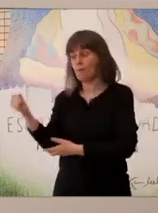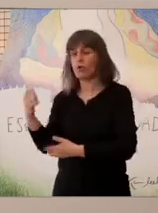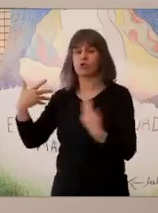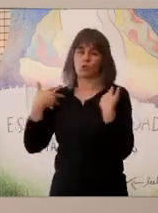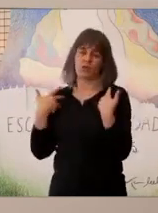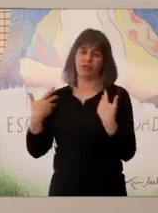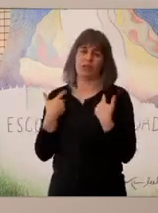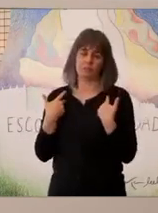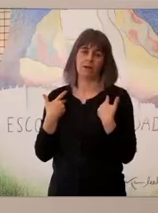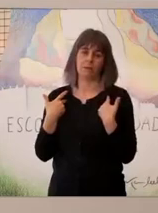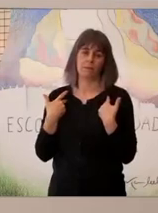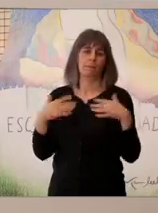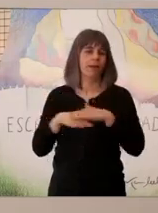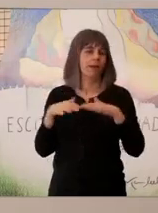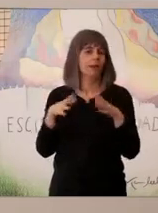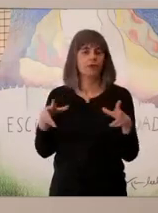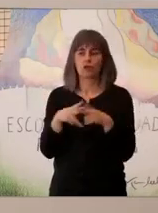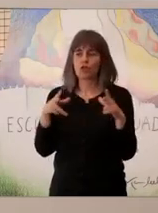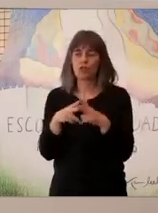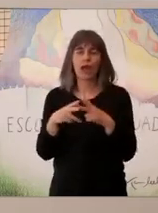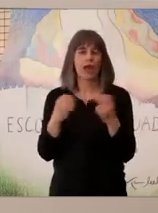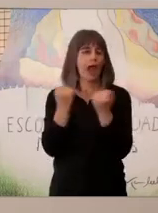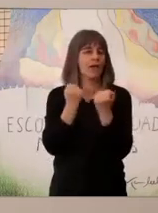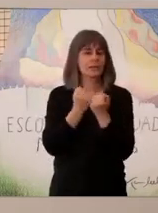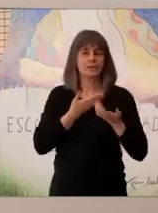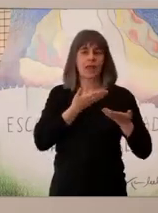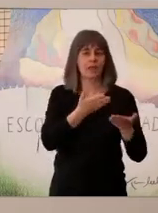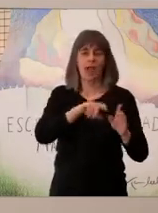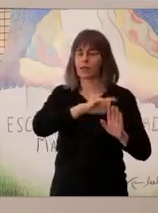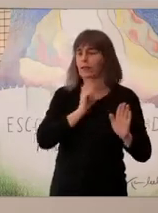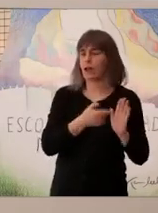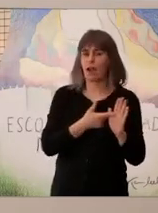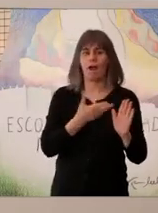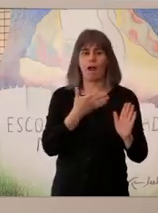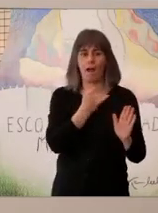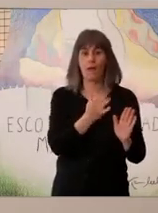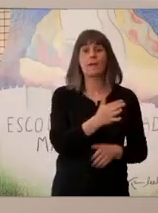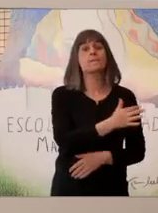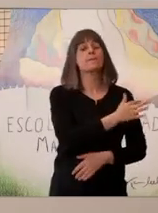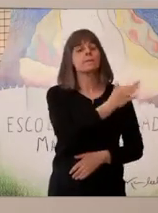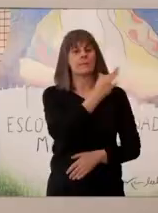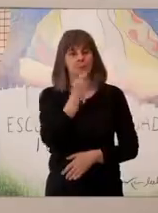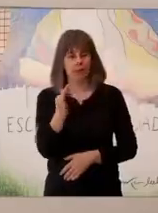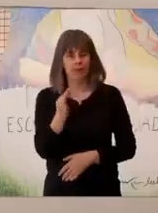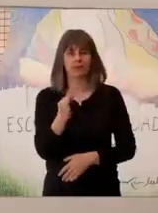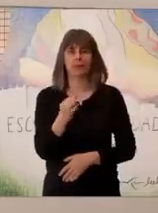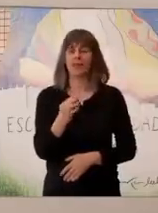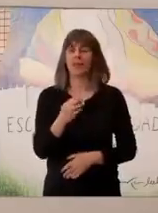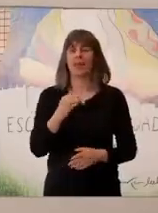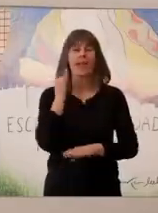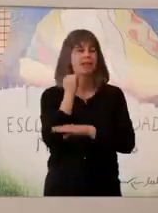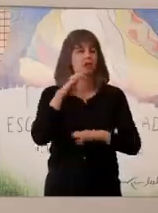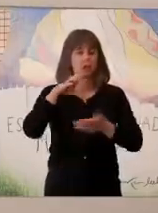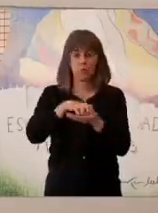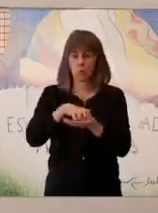toda la red de social y de asistencia integral, y desde luego de la única institución que puede